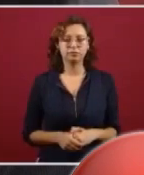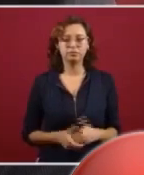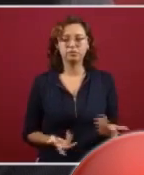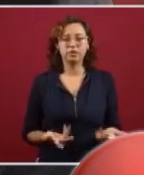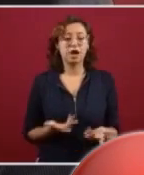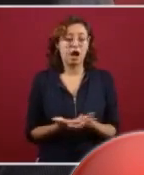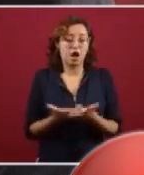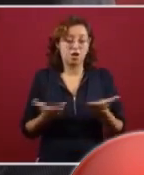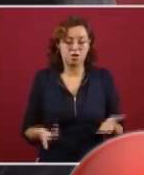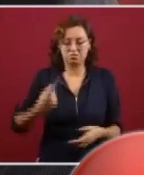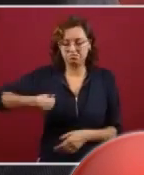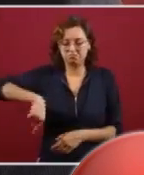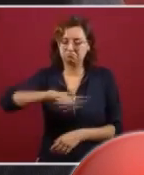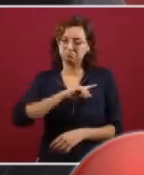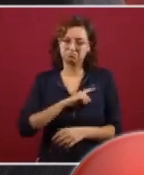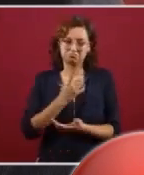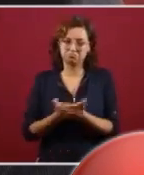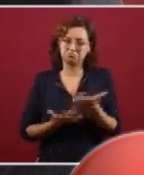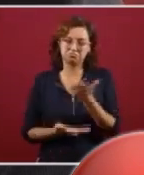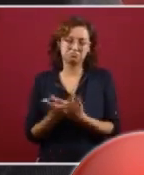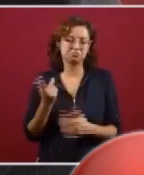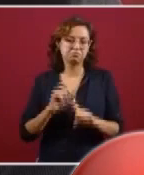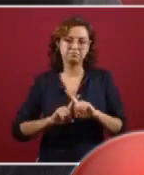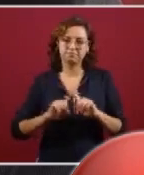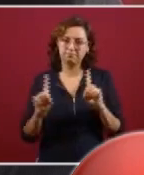utilizando ese mecanismo. Incluso